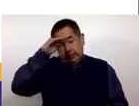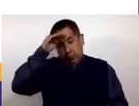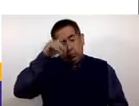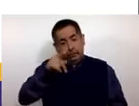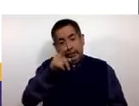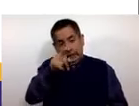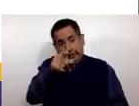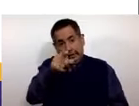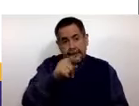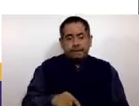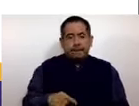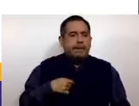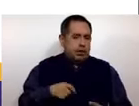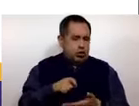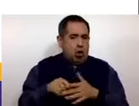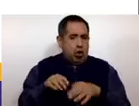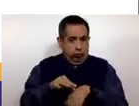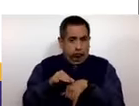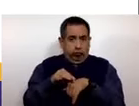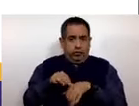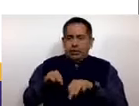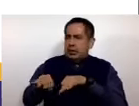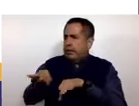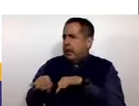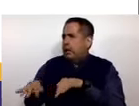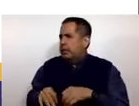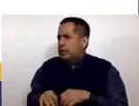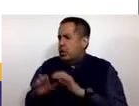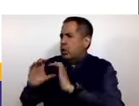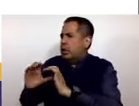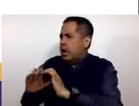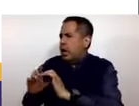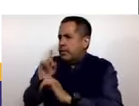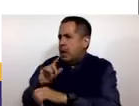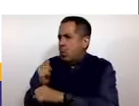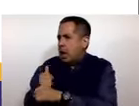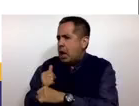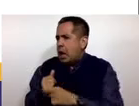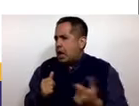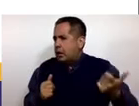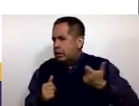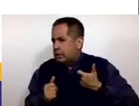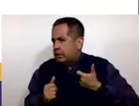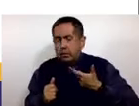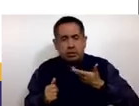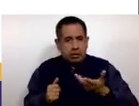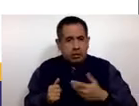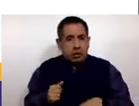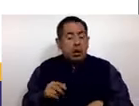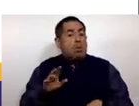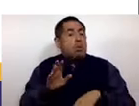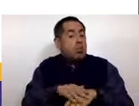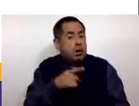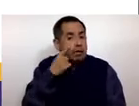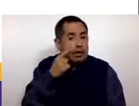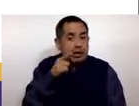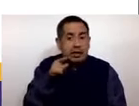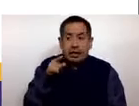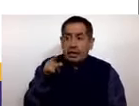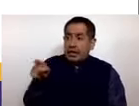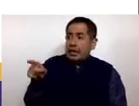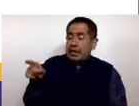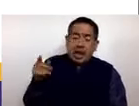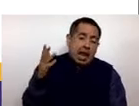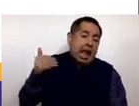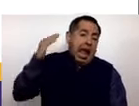esta experiencia de trabajo remunerado como cuidadora de mi abuela, porque mi abuela fue mi cuidadora, es mi